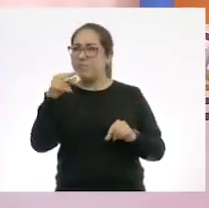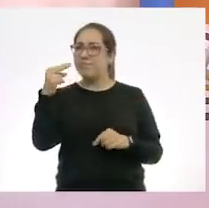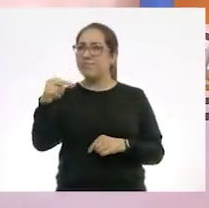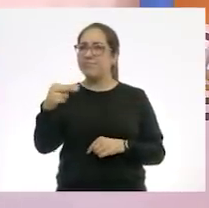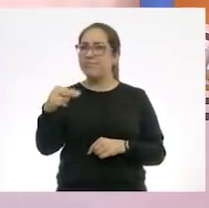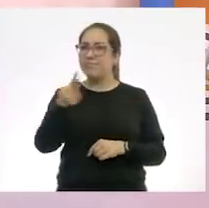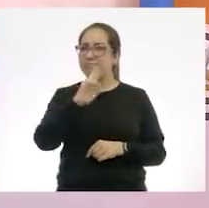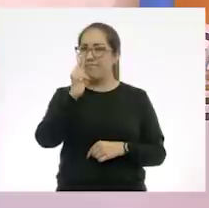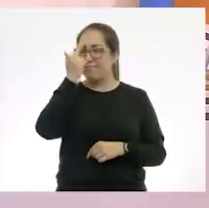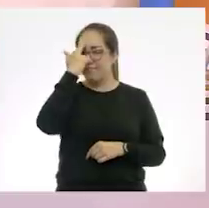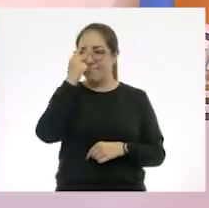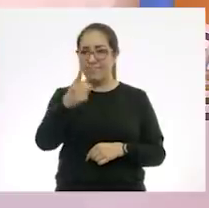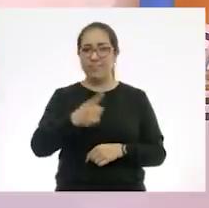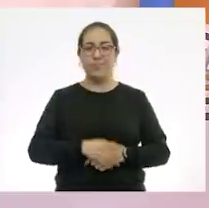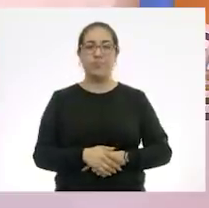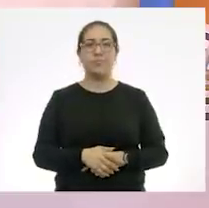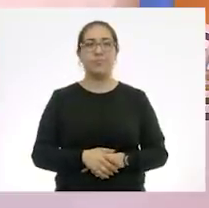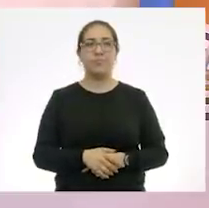eran?